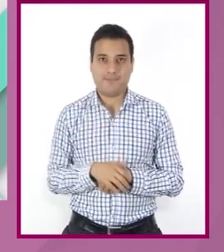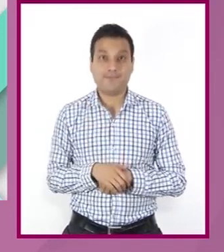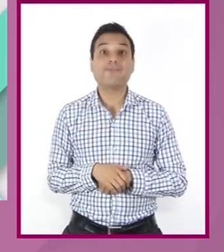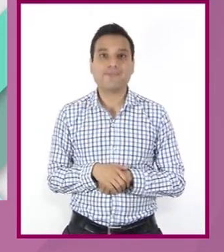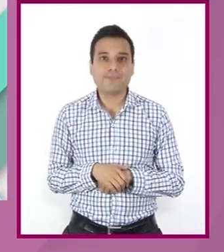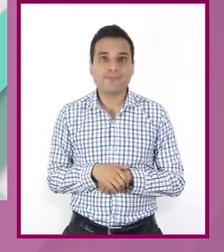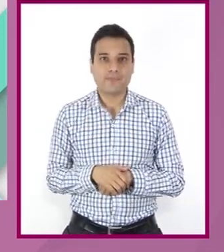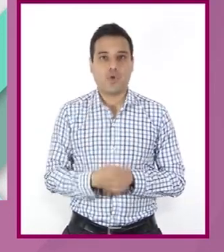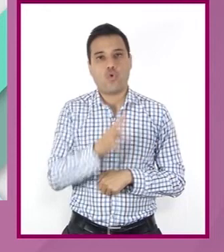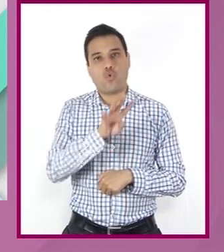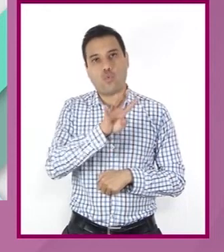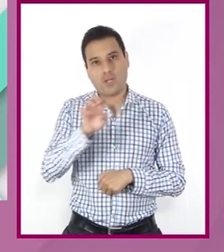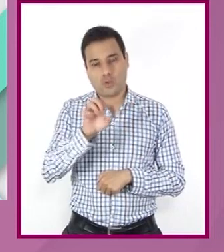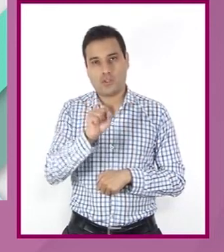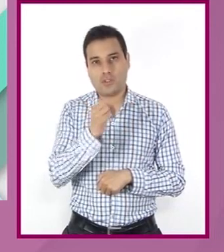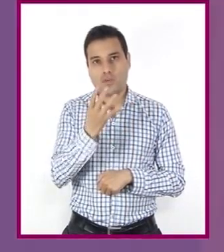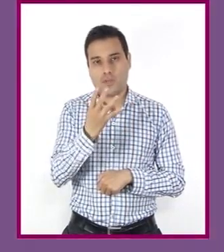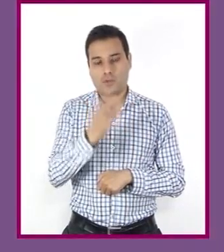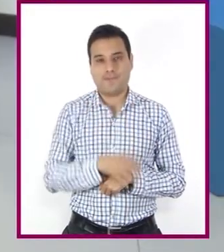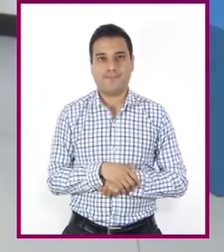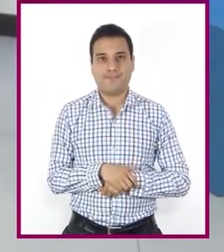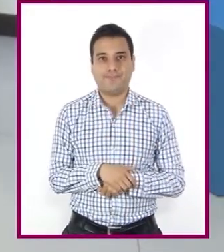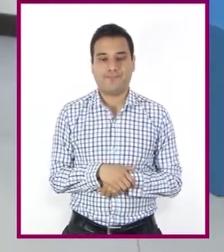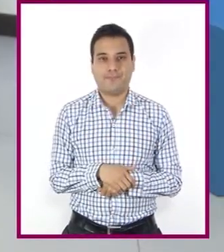como valor 464 metros.